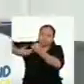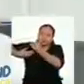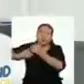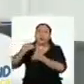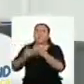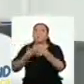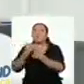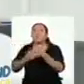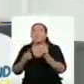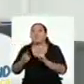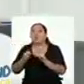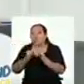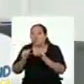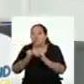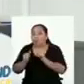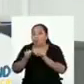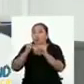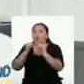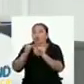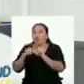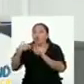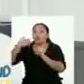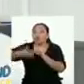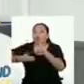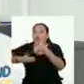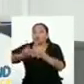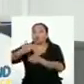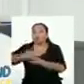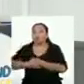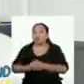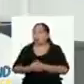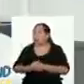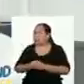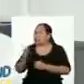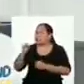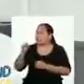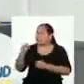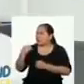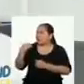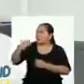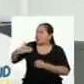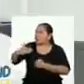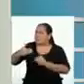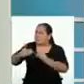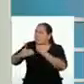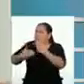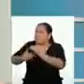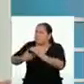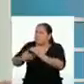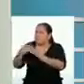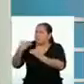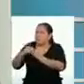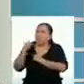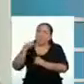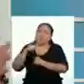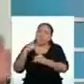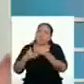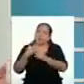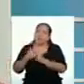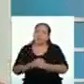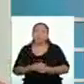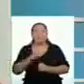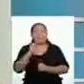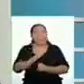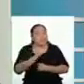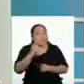Ahora que lo dice, creo que sí. Cada año sumo uno más. Eso es una progresión. Exacto. Y siendo